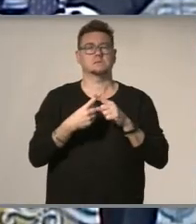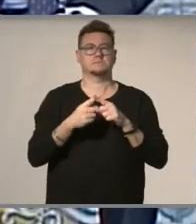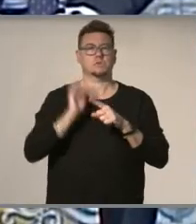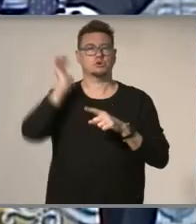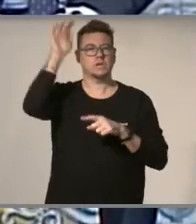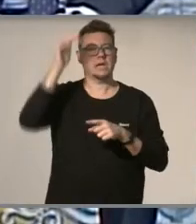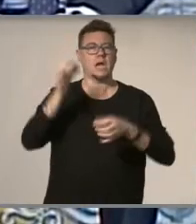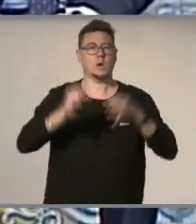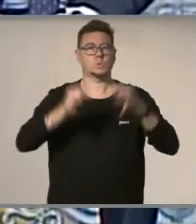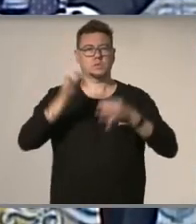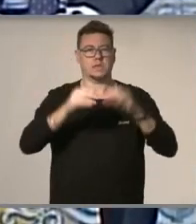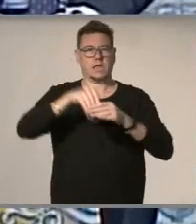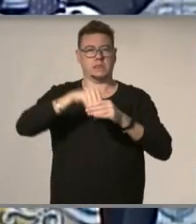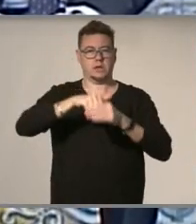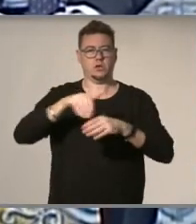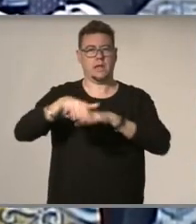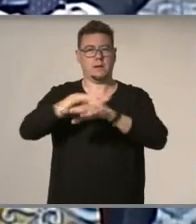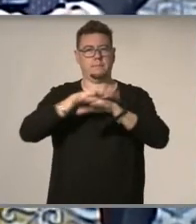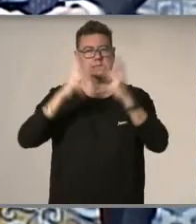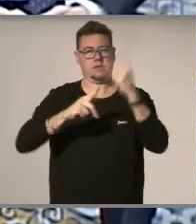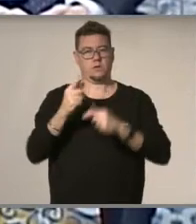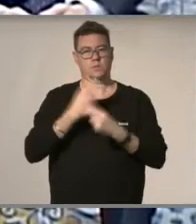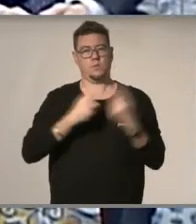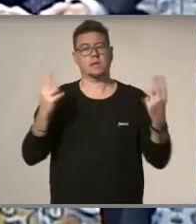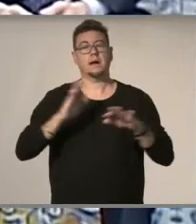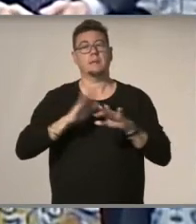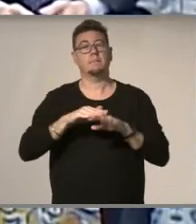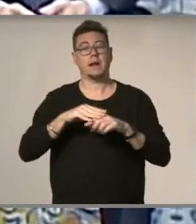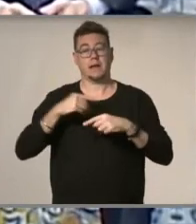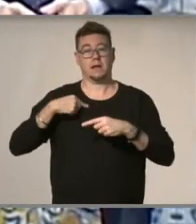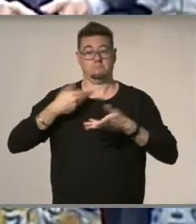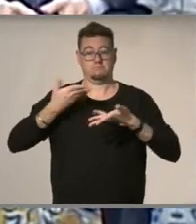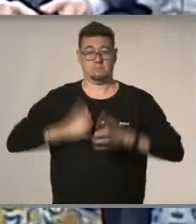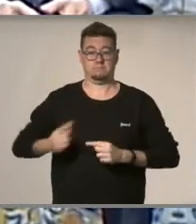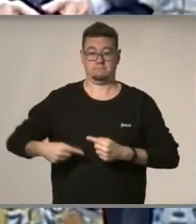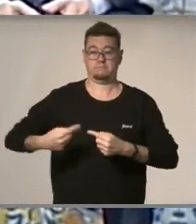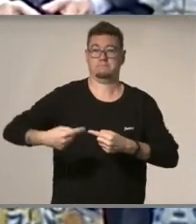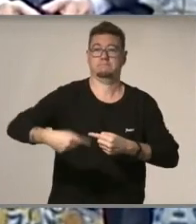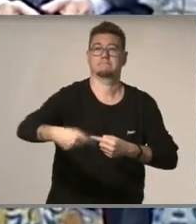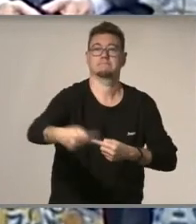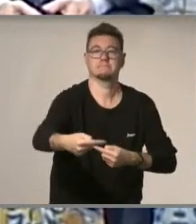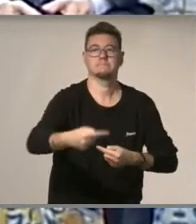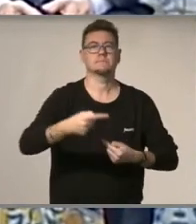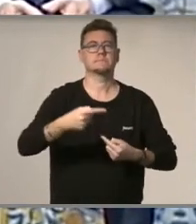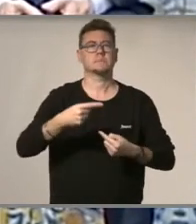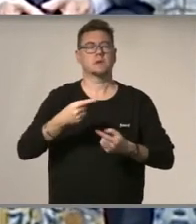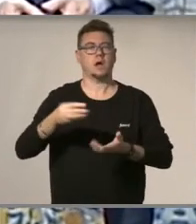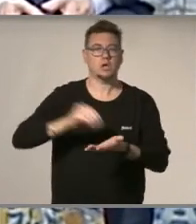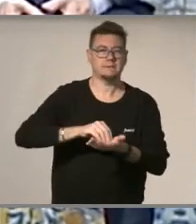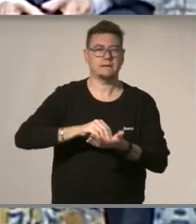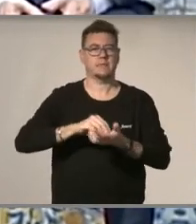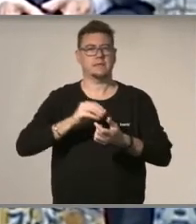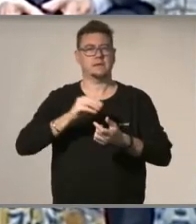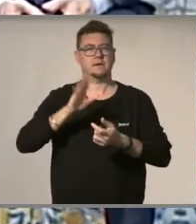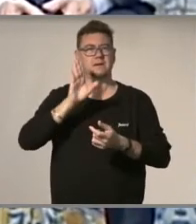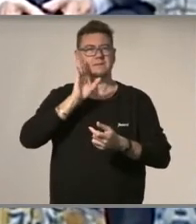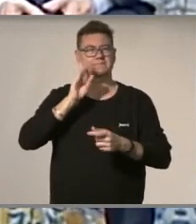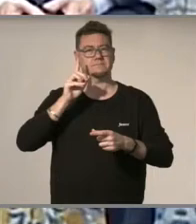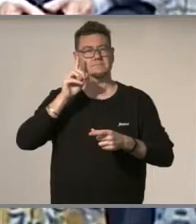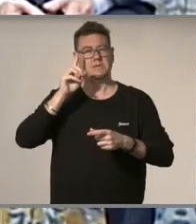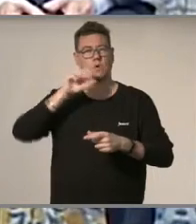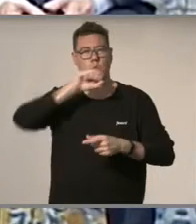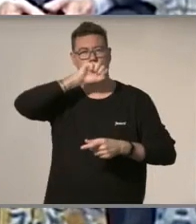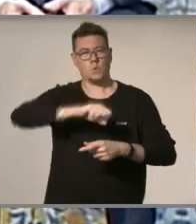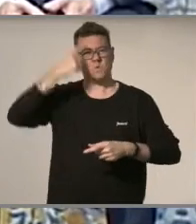Interior y Administración Pública, para que las generaciones presentes y futuras no caigan en ese terrible